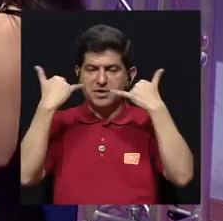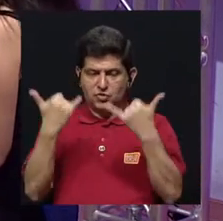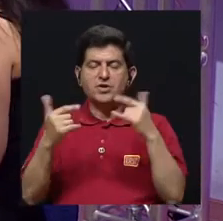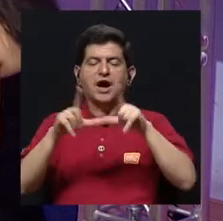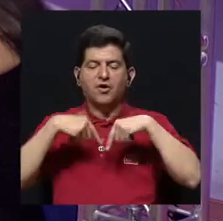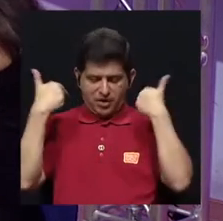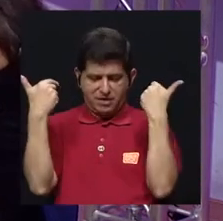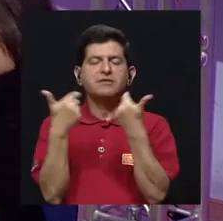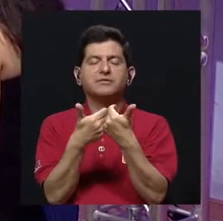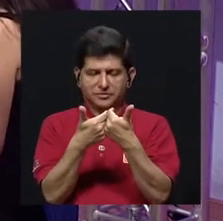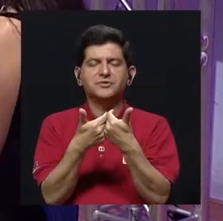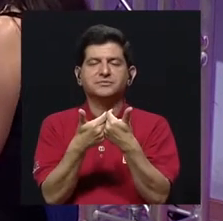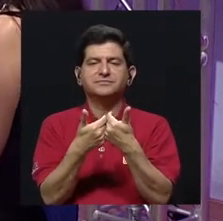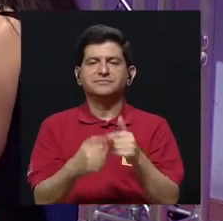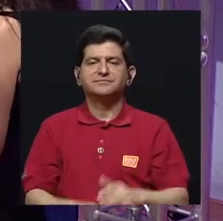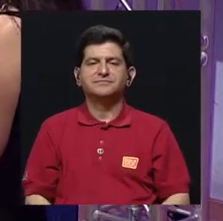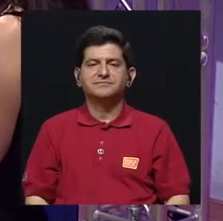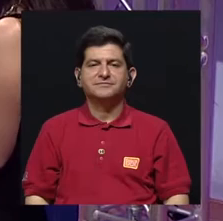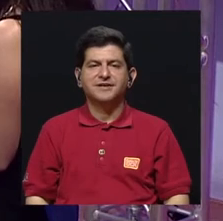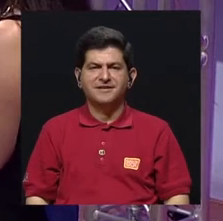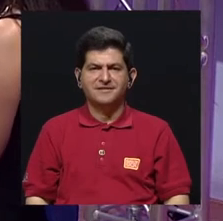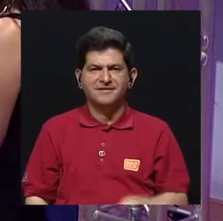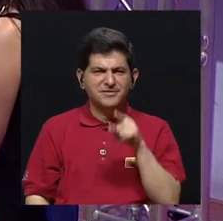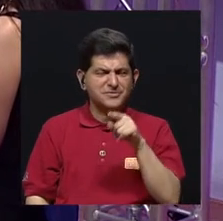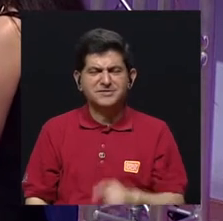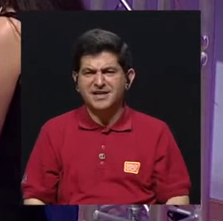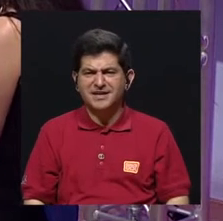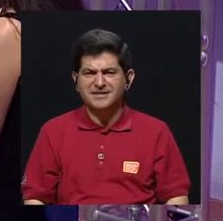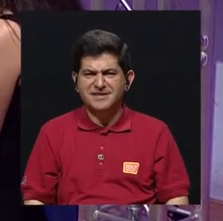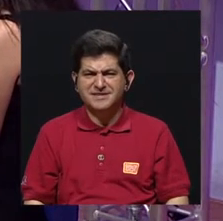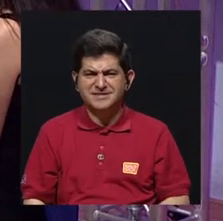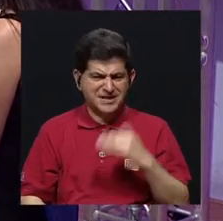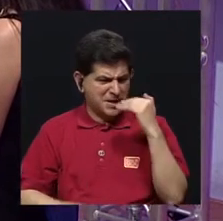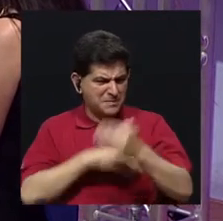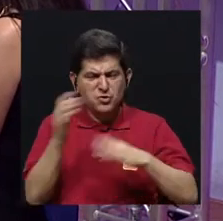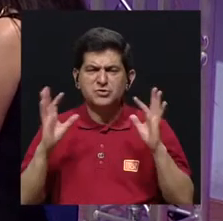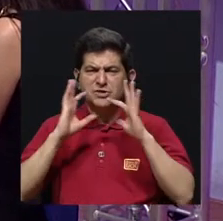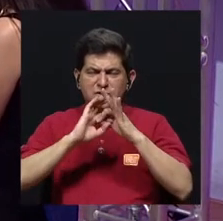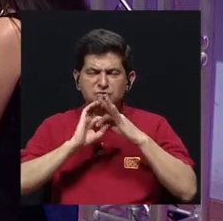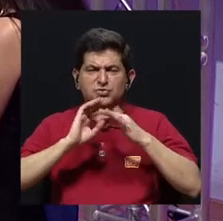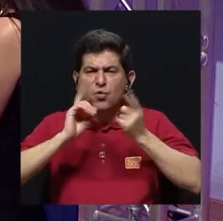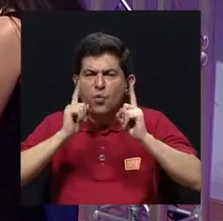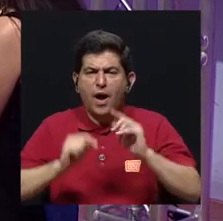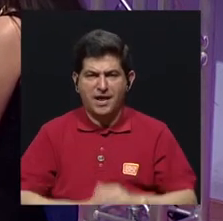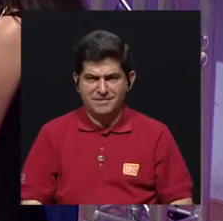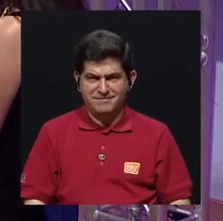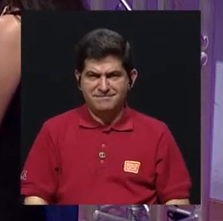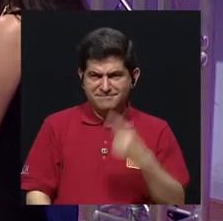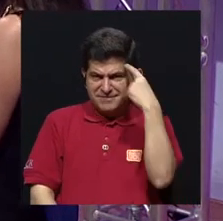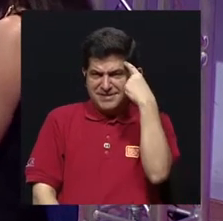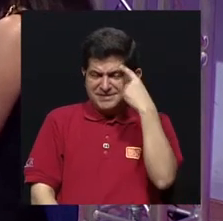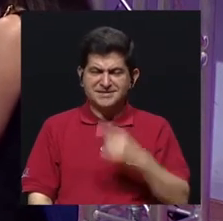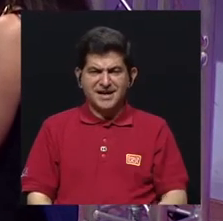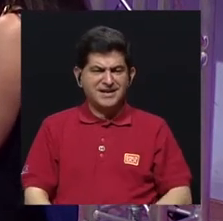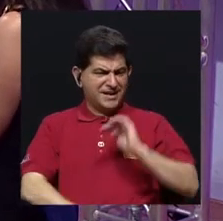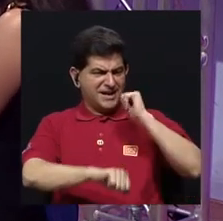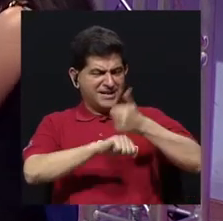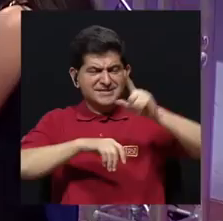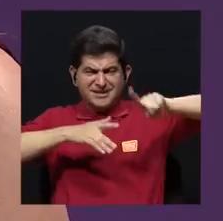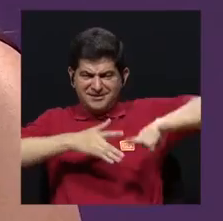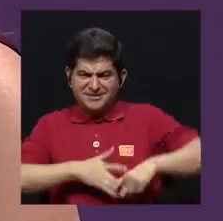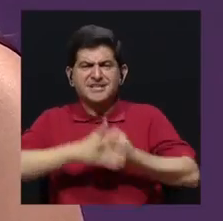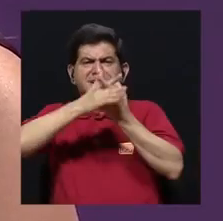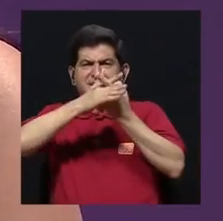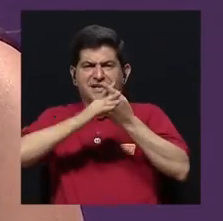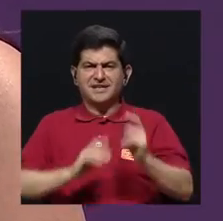ustedes a emprender en conjunto? ¿Qué fue, digamos, ese determinante de que hizo que se consolidaran, o qué fue lo que hicieron que